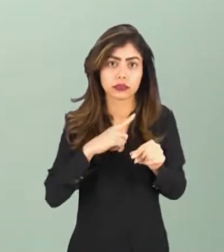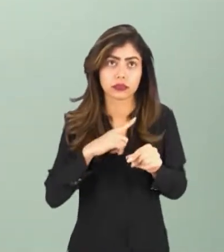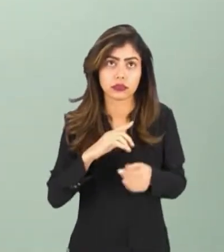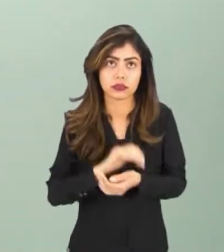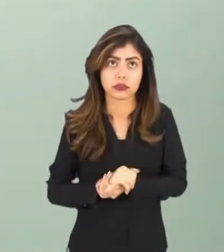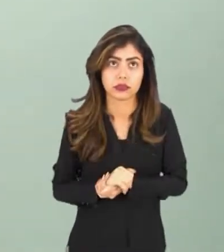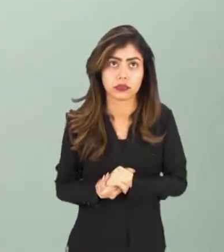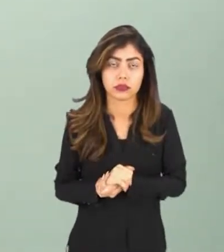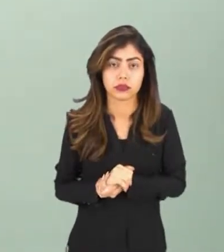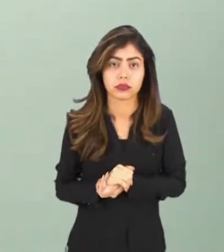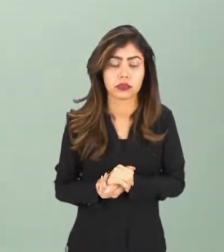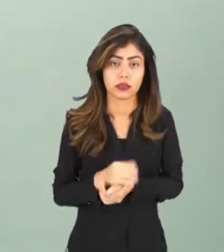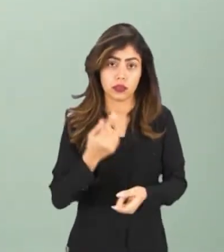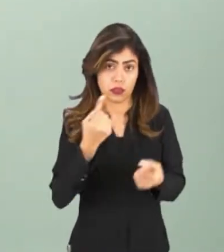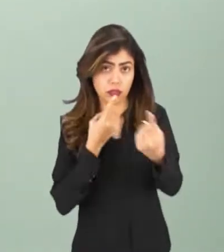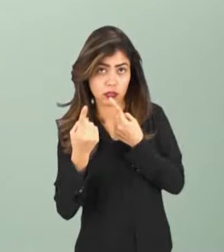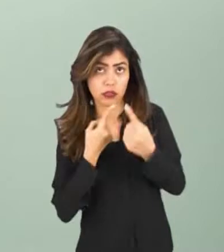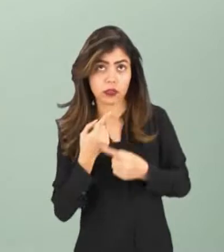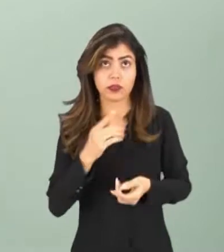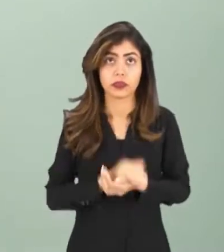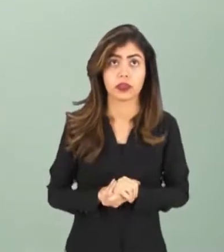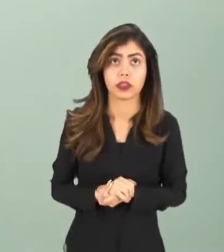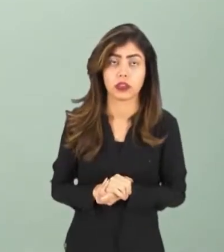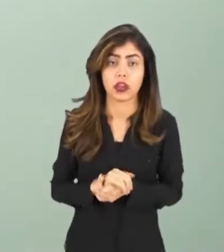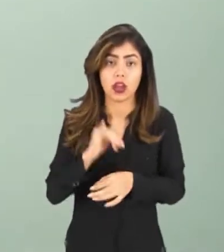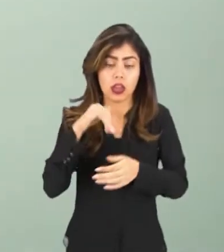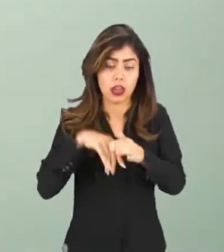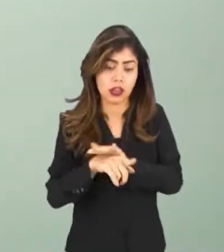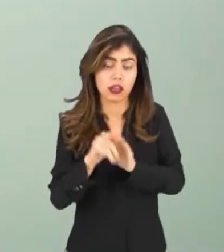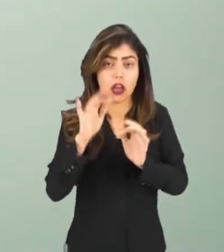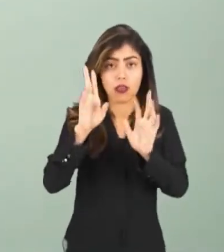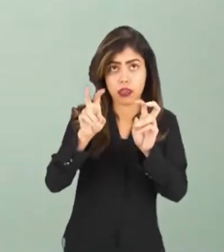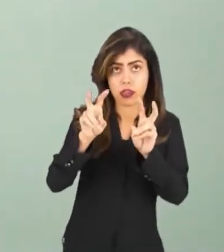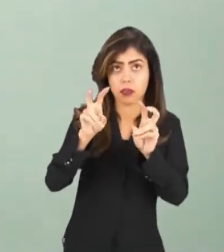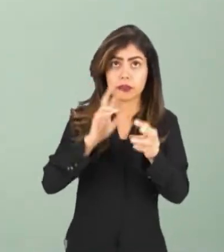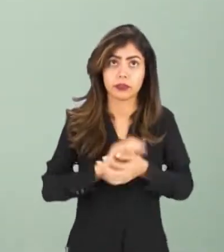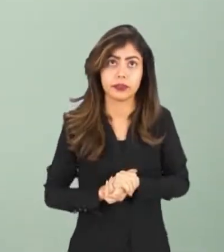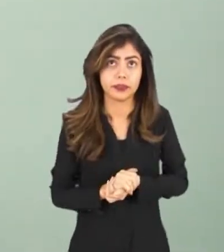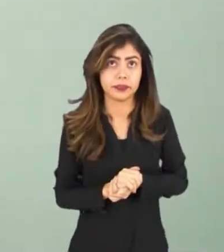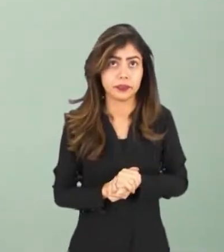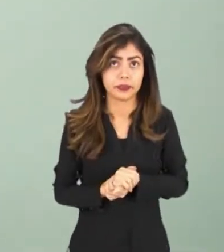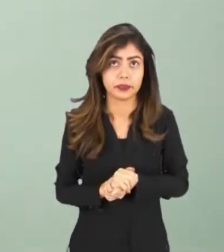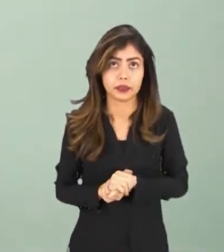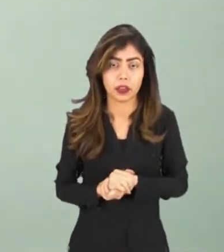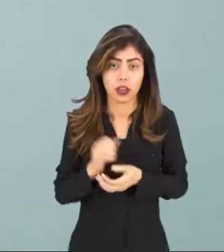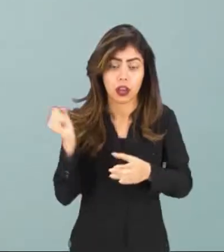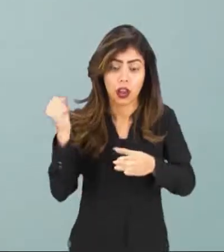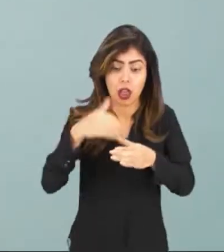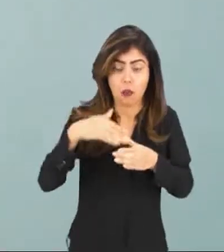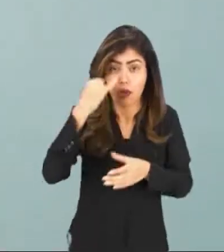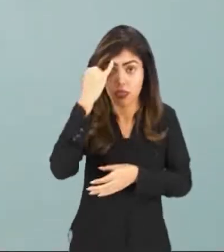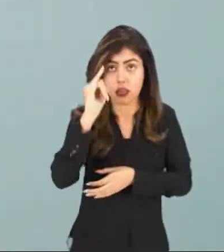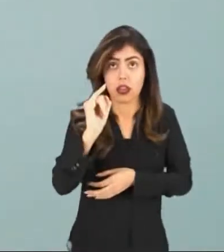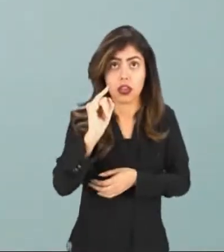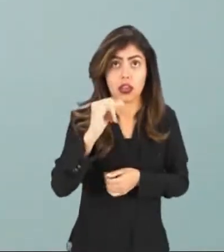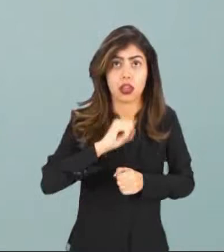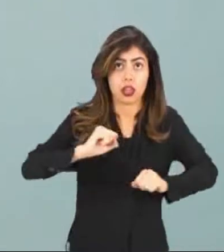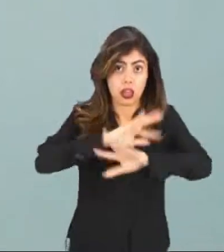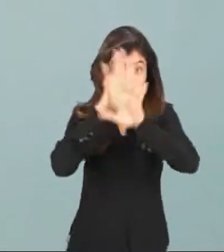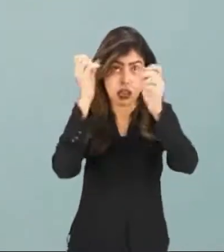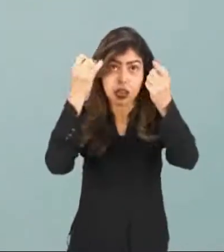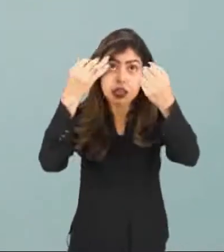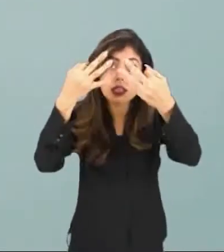tenemos los que se habían probado en el discurso para introducir un tema para acrecentar y de ellos para aclarar